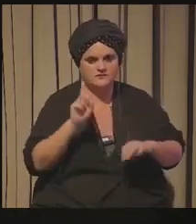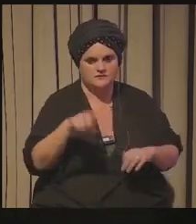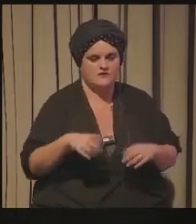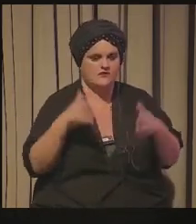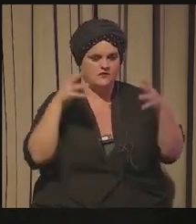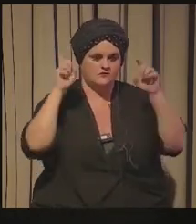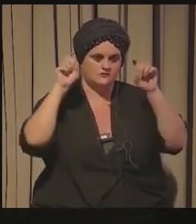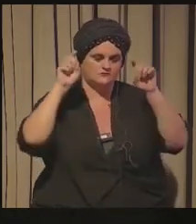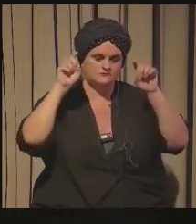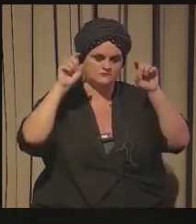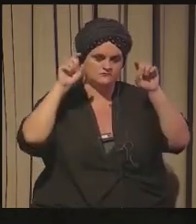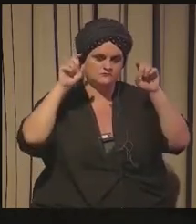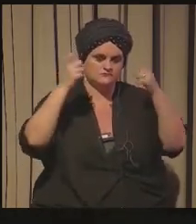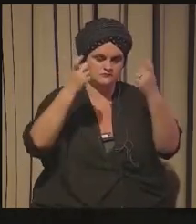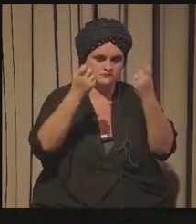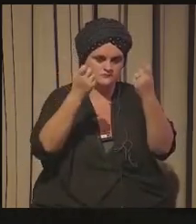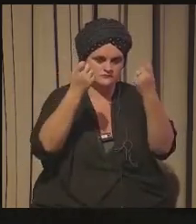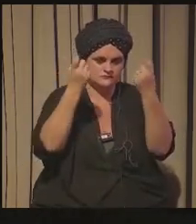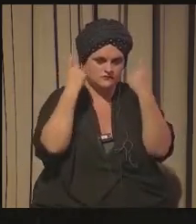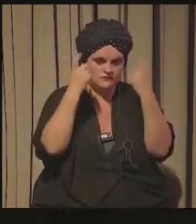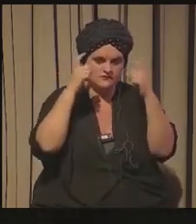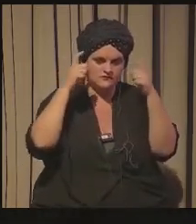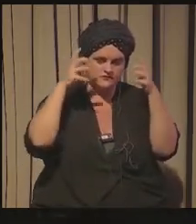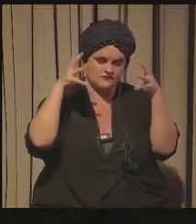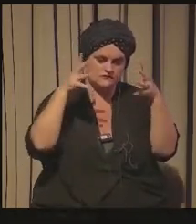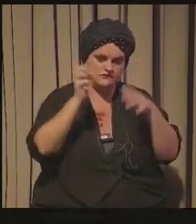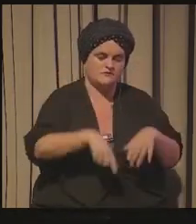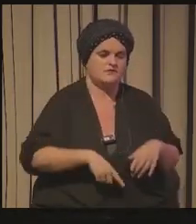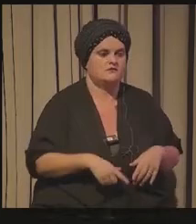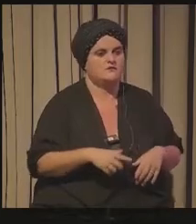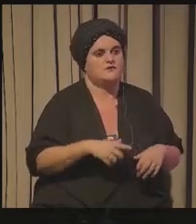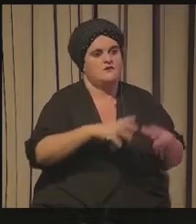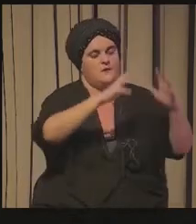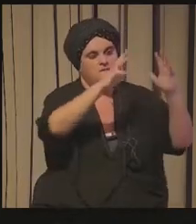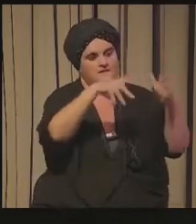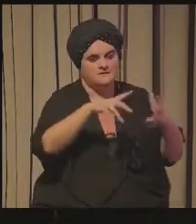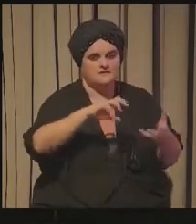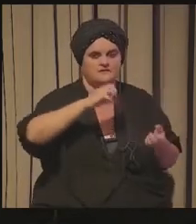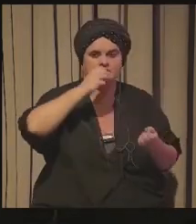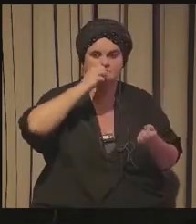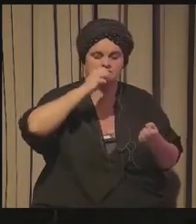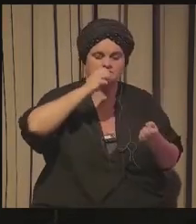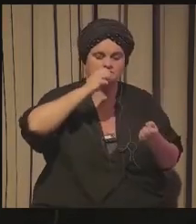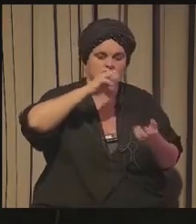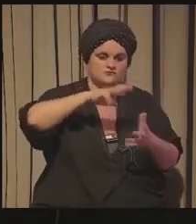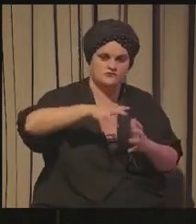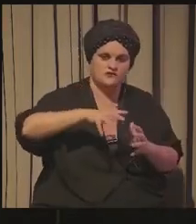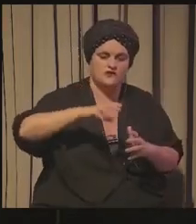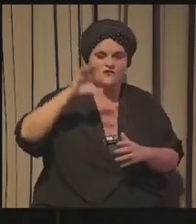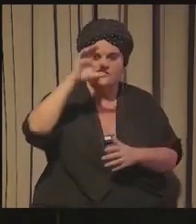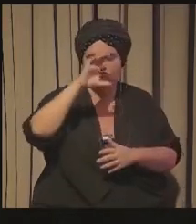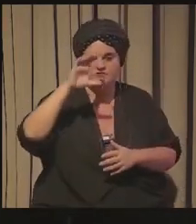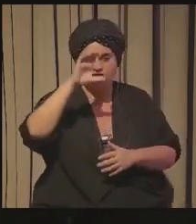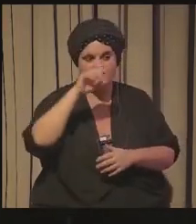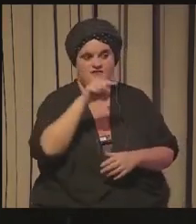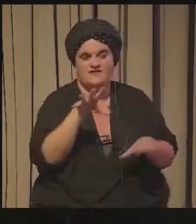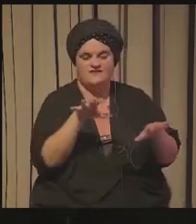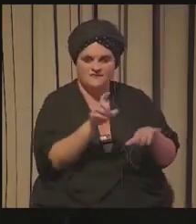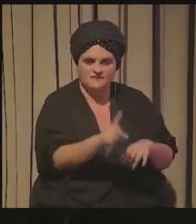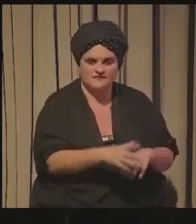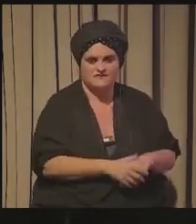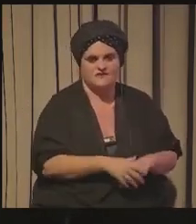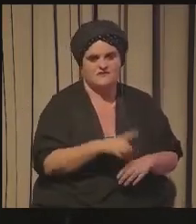de estudiantes, pero no lo aprenden en la clase de matemáticas o de historia ni de ciencias. Y eso para mí es la gran tragedia del